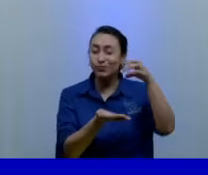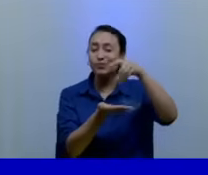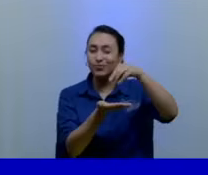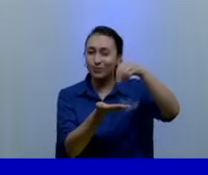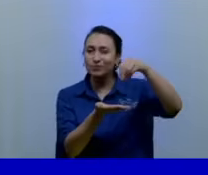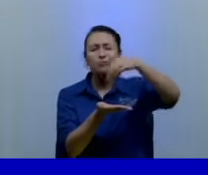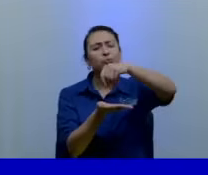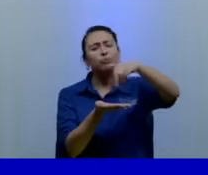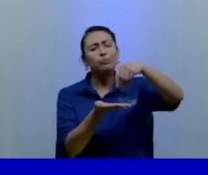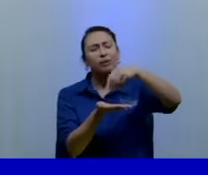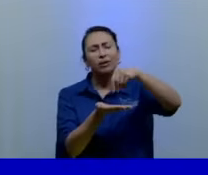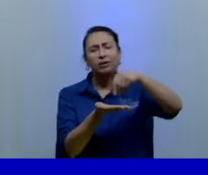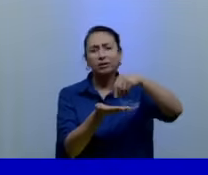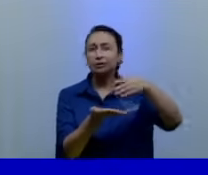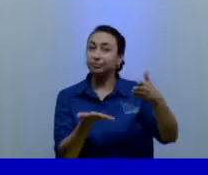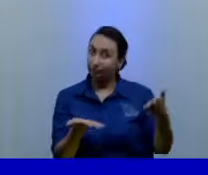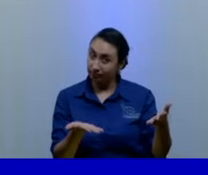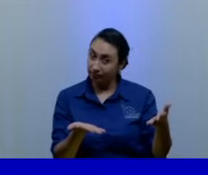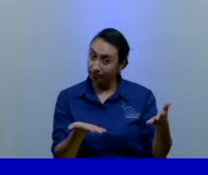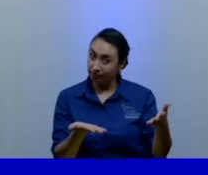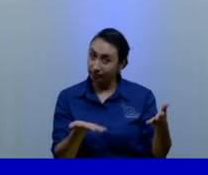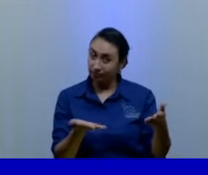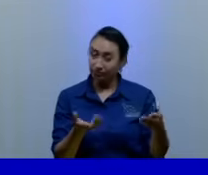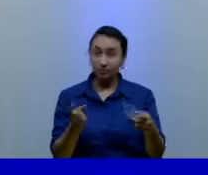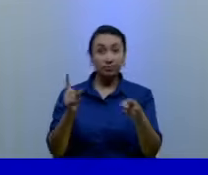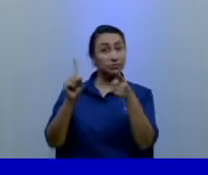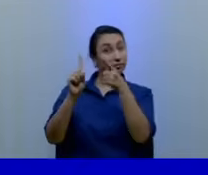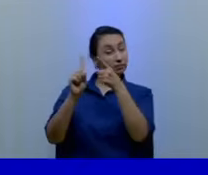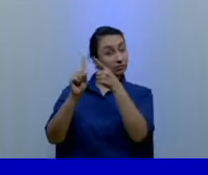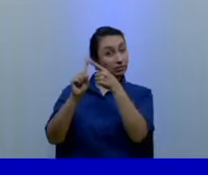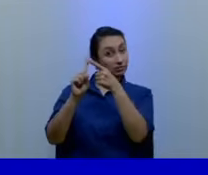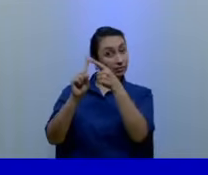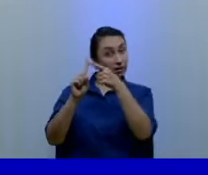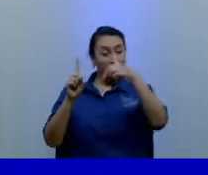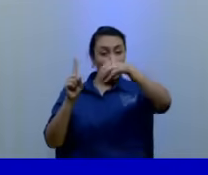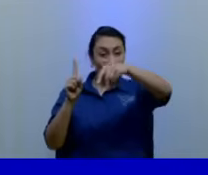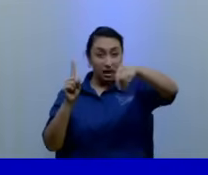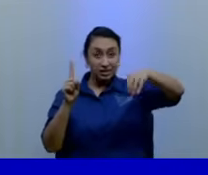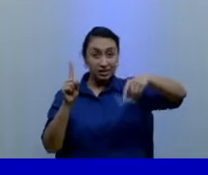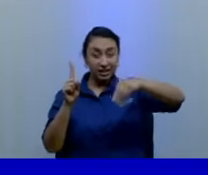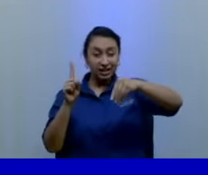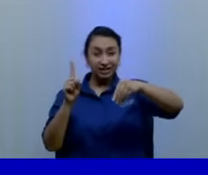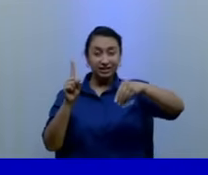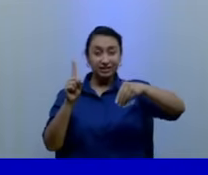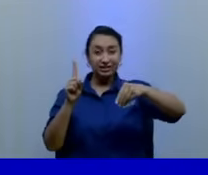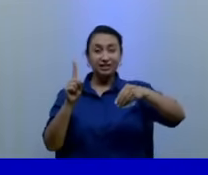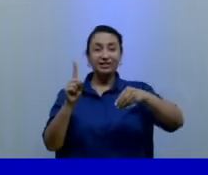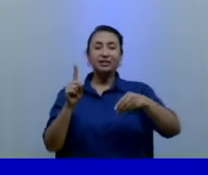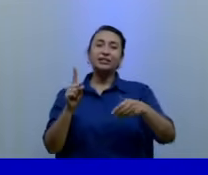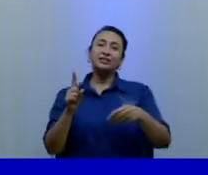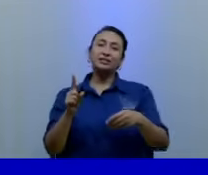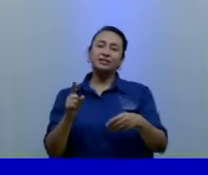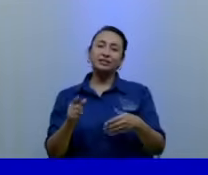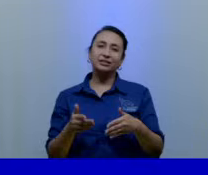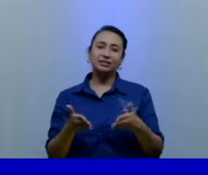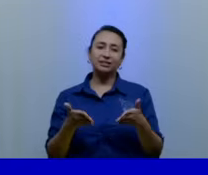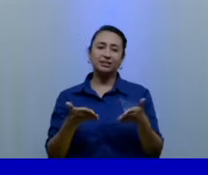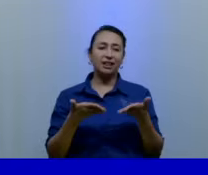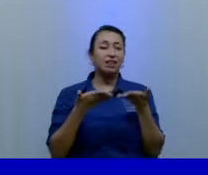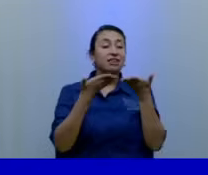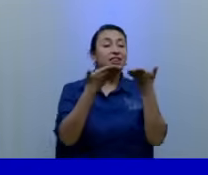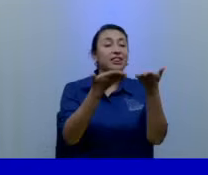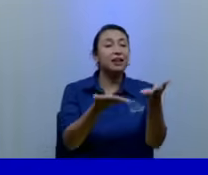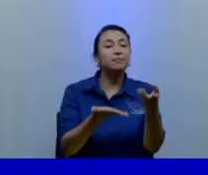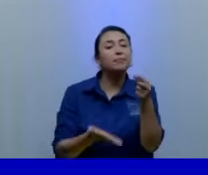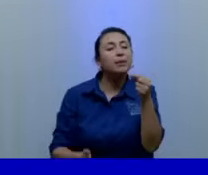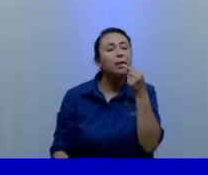perdió una de sus funciones, una, que es dar sabor. Pero la cuestión